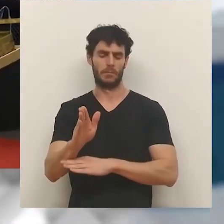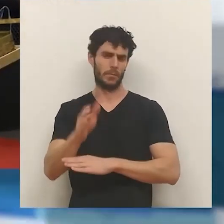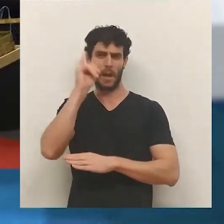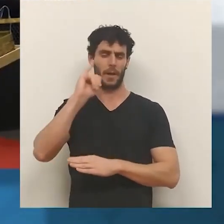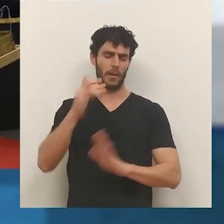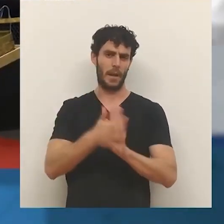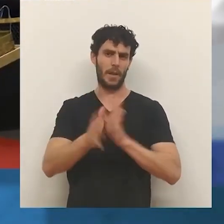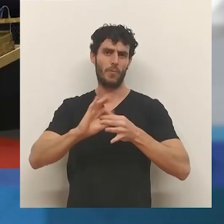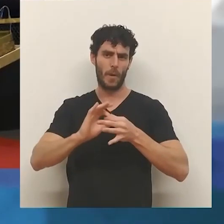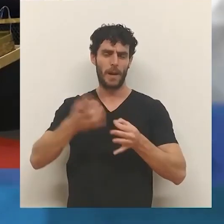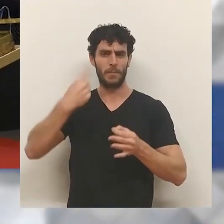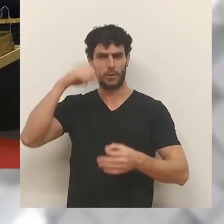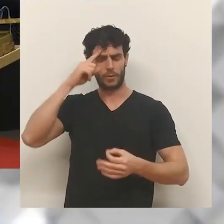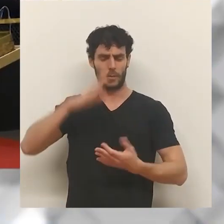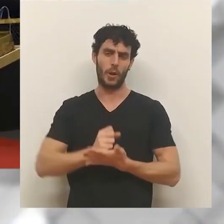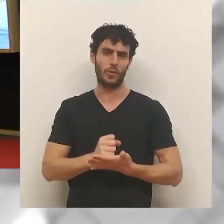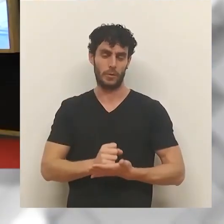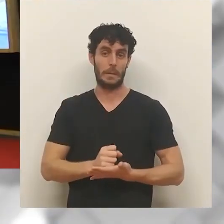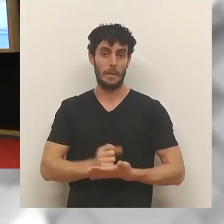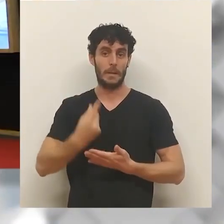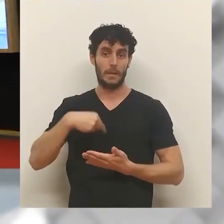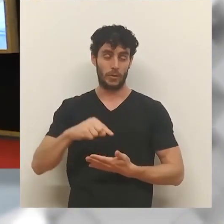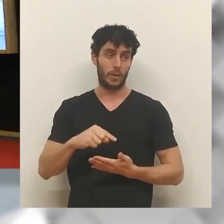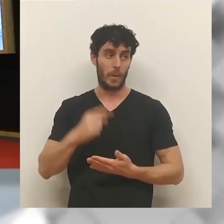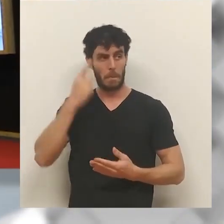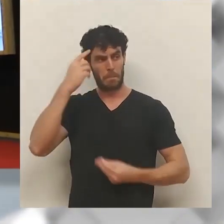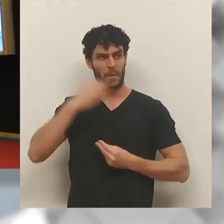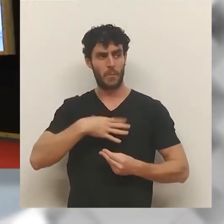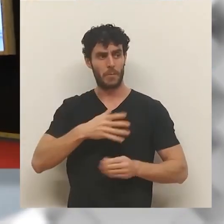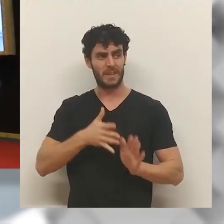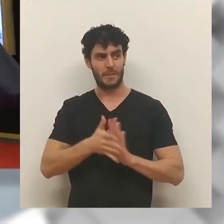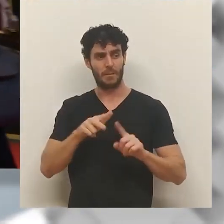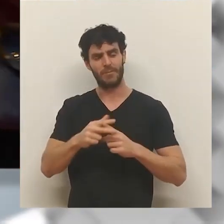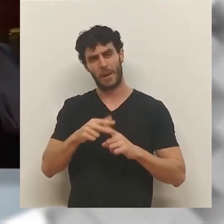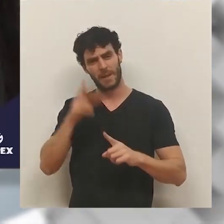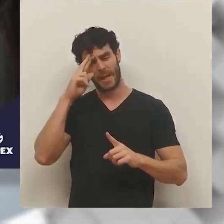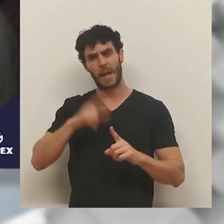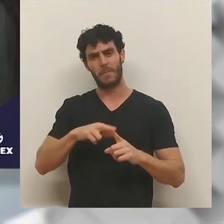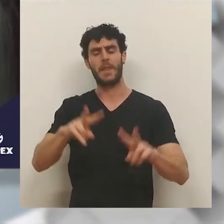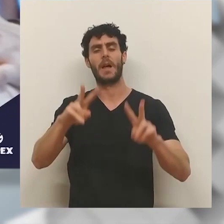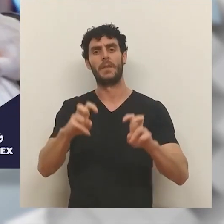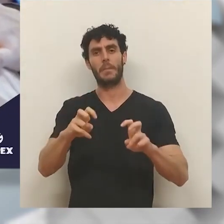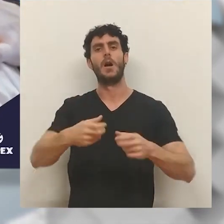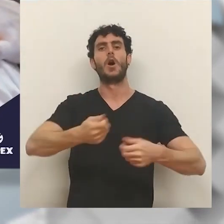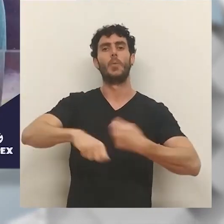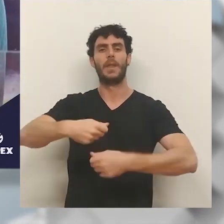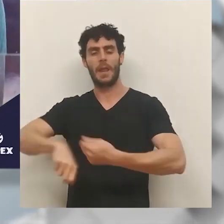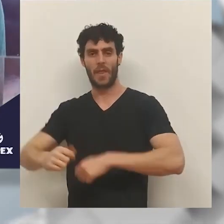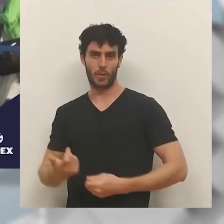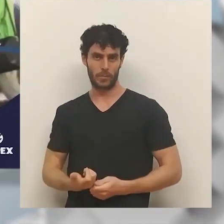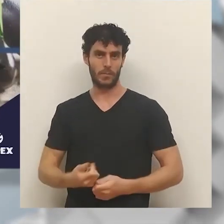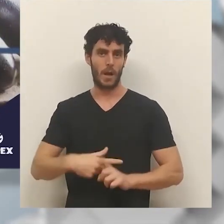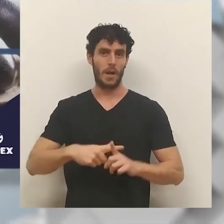...de lo que es la rioja en Fruit Attraction, que es una feria, como bien saben todos ustedes, que podemos considerar como herramienta de